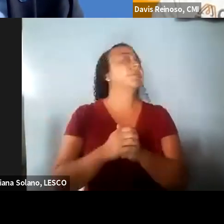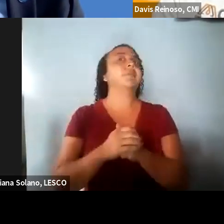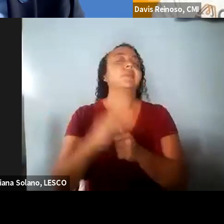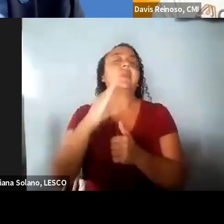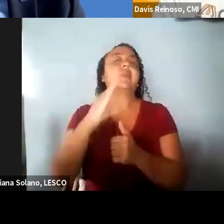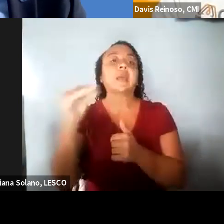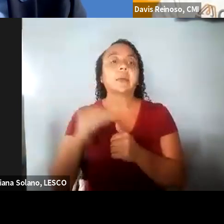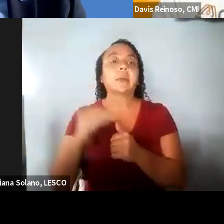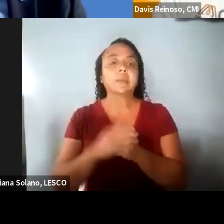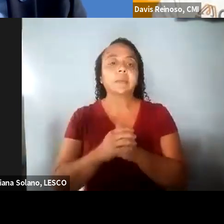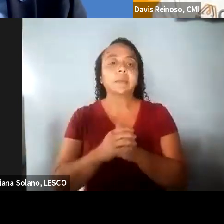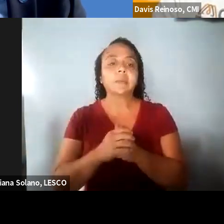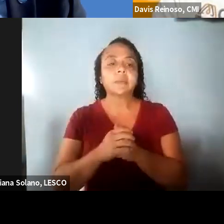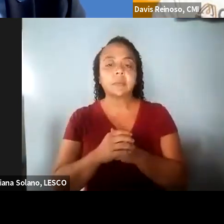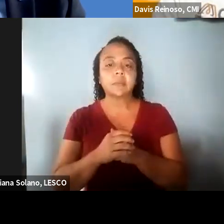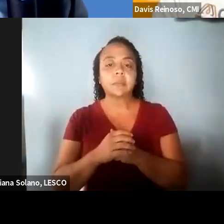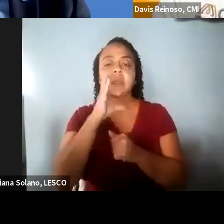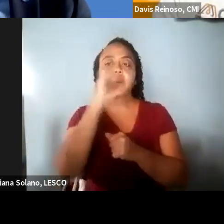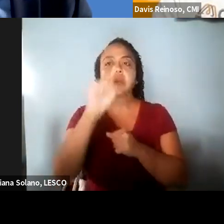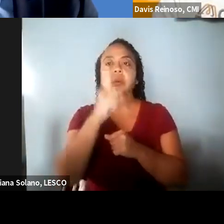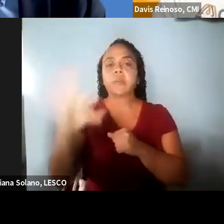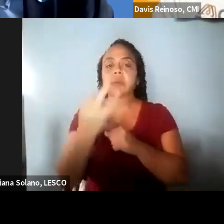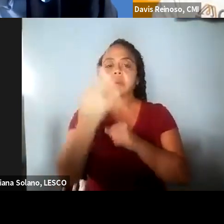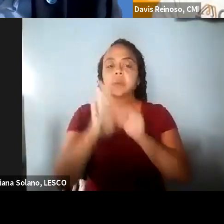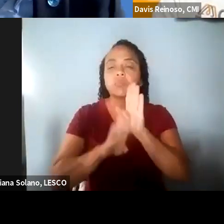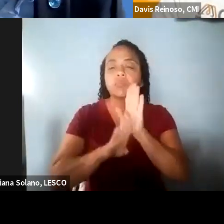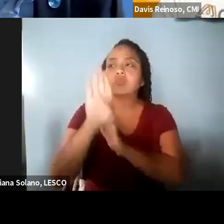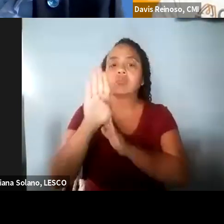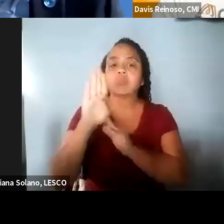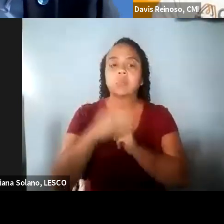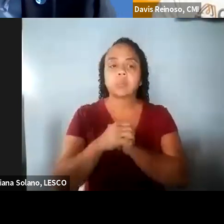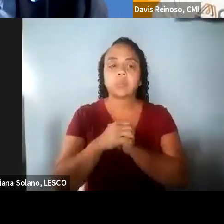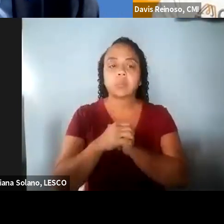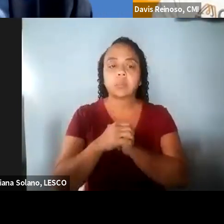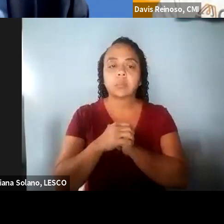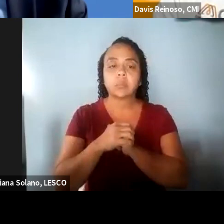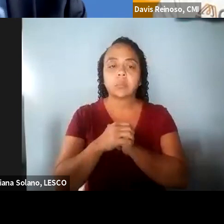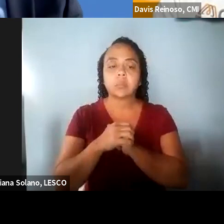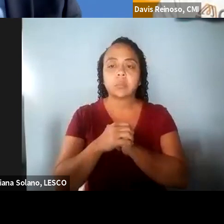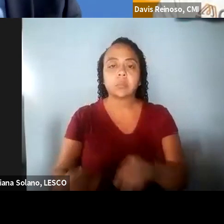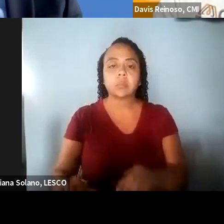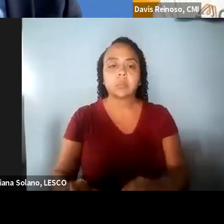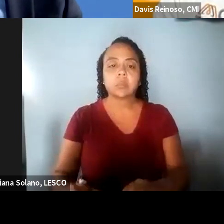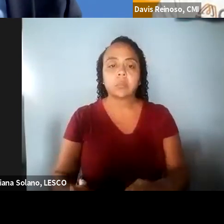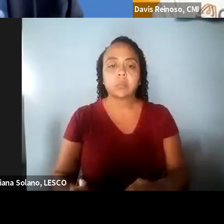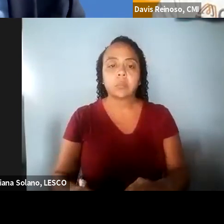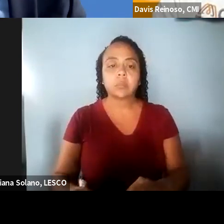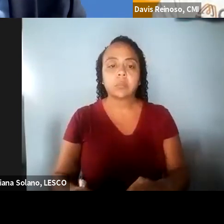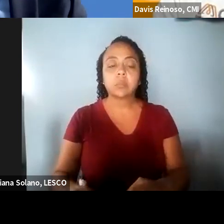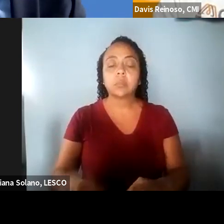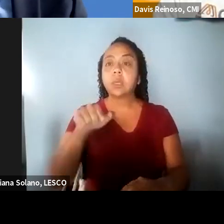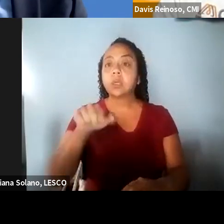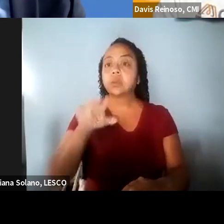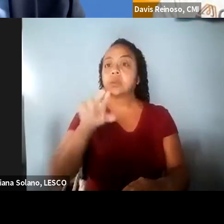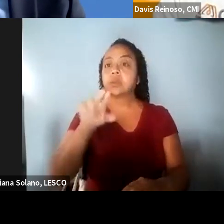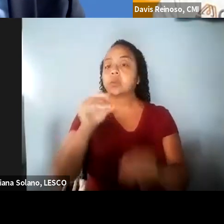y dándonos cuenta de que la única manera de salir adelante es ayudándolos mutuamente y como dijo peter de que esto no se trata de un gasto sino